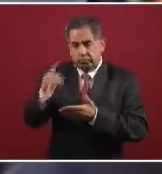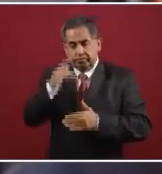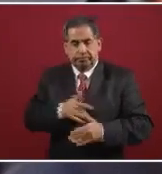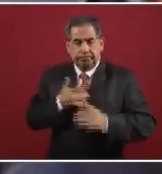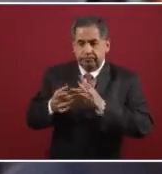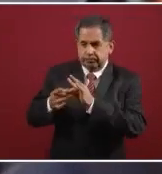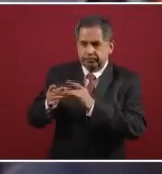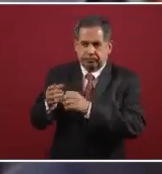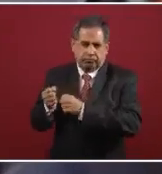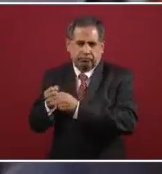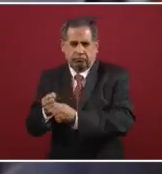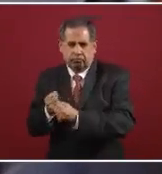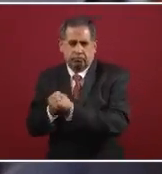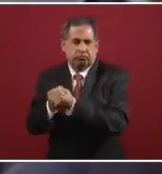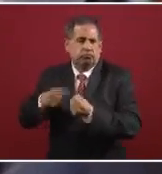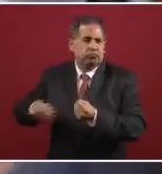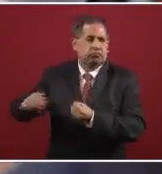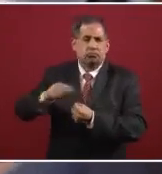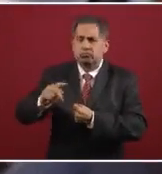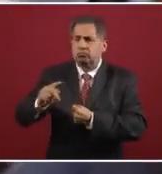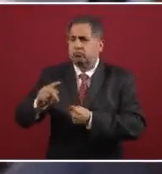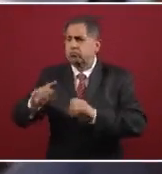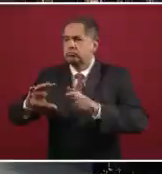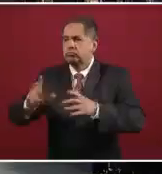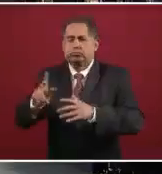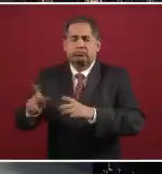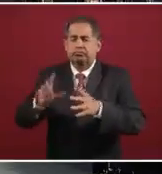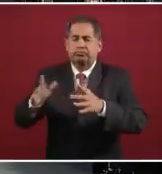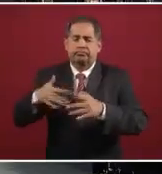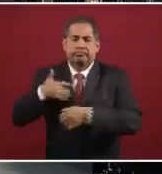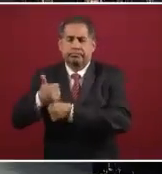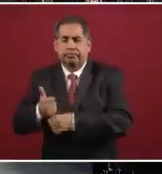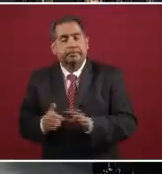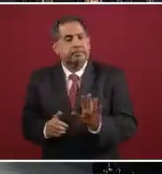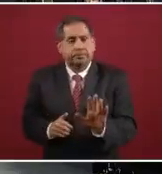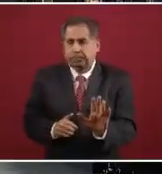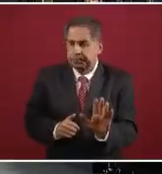solidaridad más fuertes a los pueblos que están sintiéndose afectados? No, porque